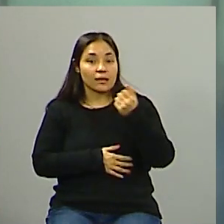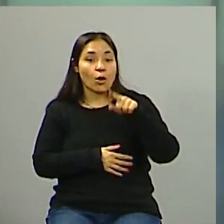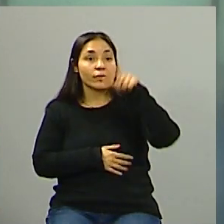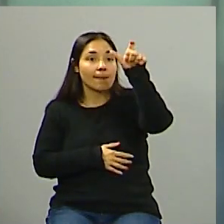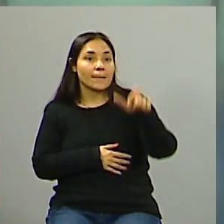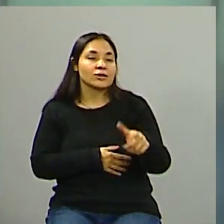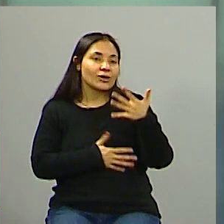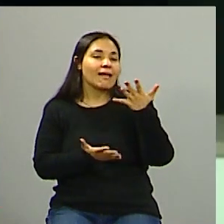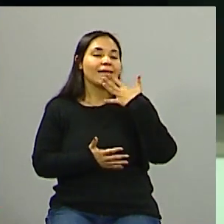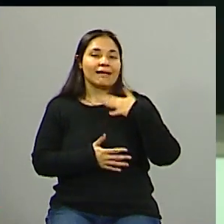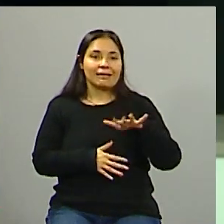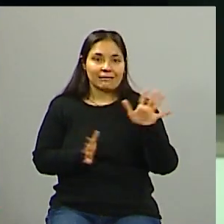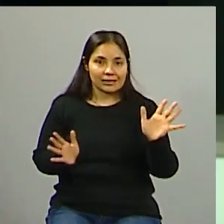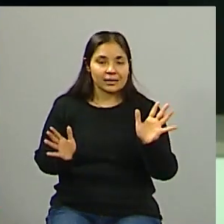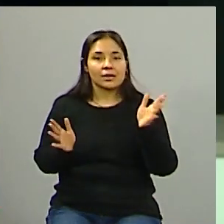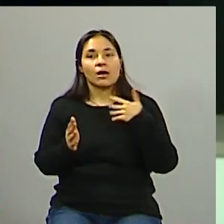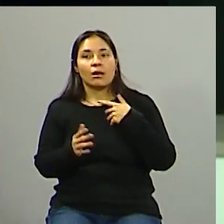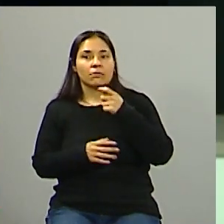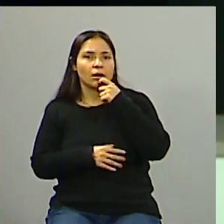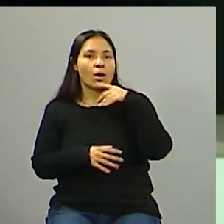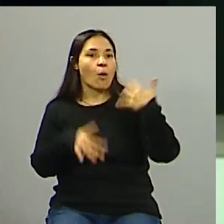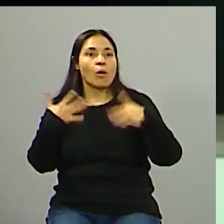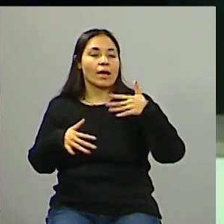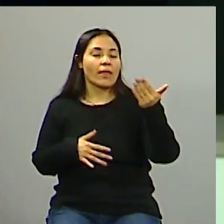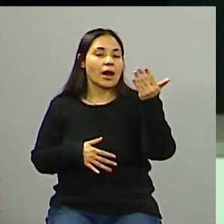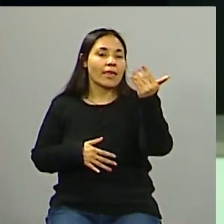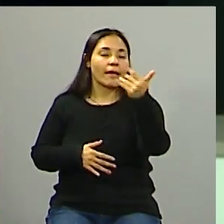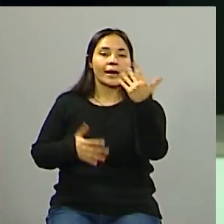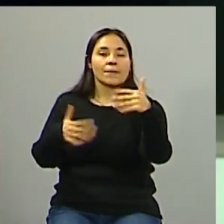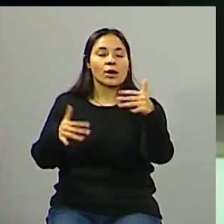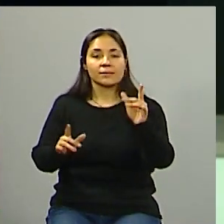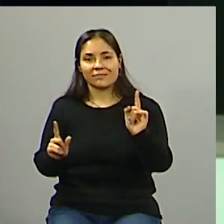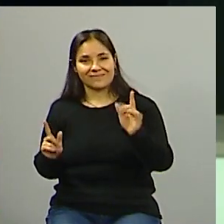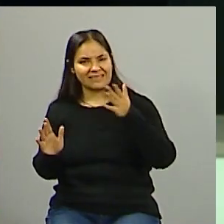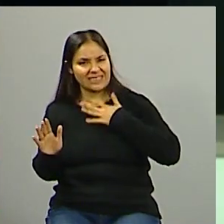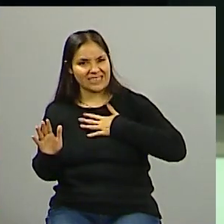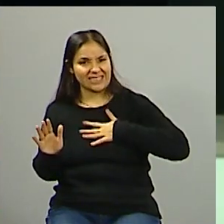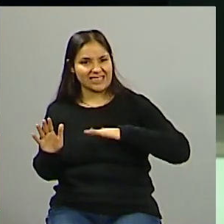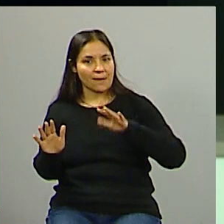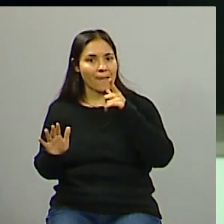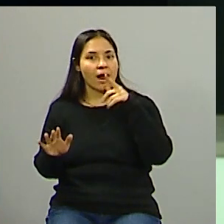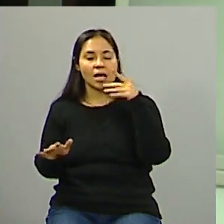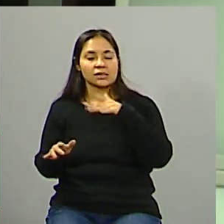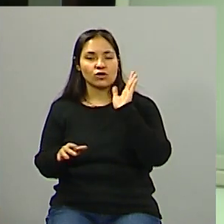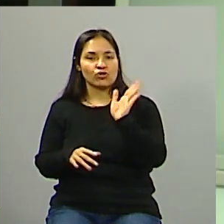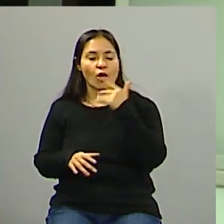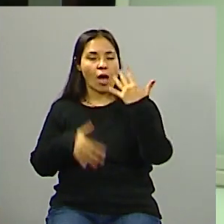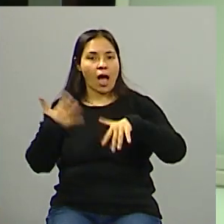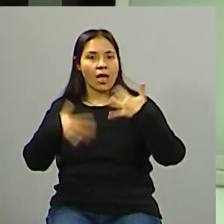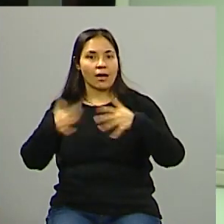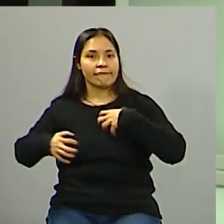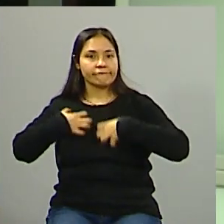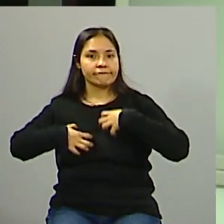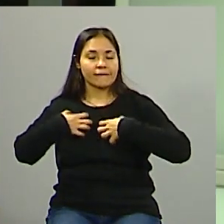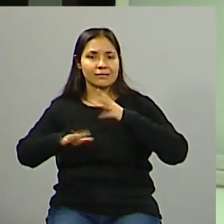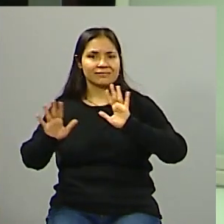la otra, ¿no? Que no todo sea tan a contrarreloj, ¿no? Porque están como todo el tiempo apurados, ¿no? Esa también ansiedad hay una cuestión no